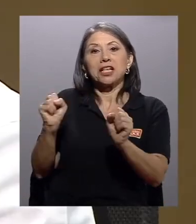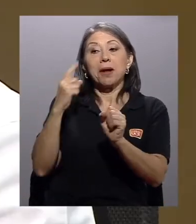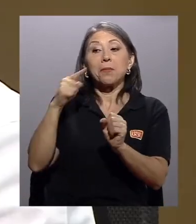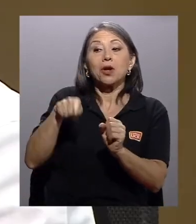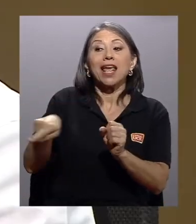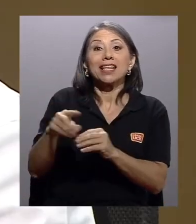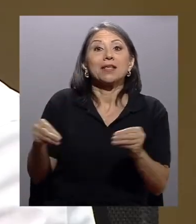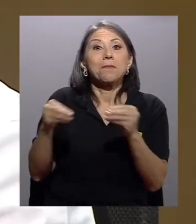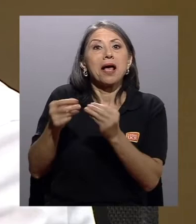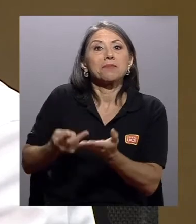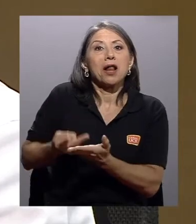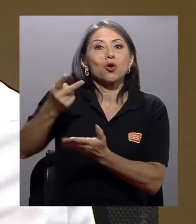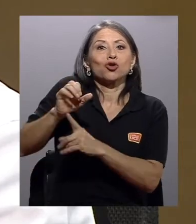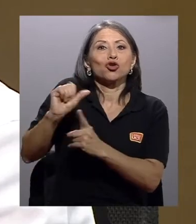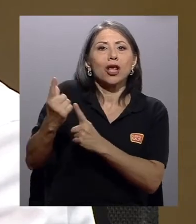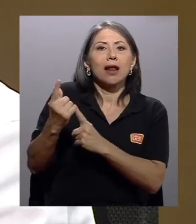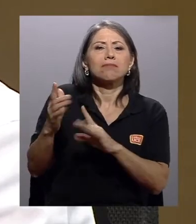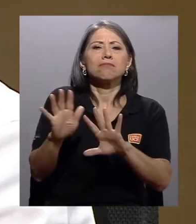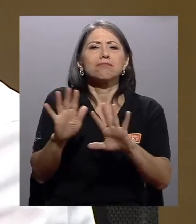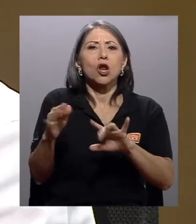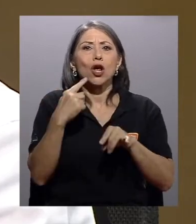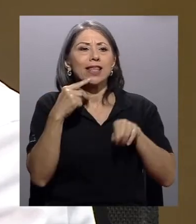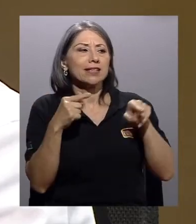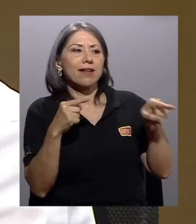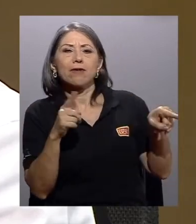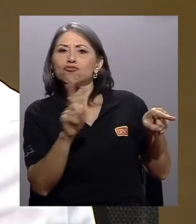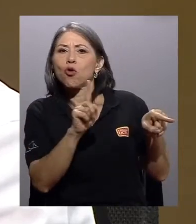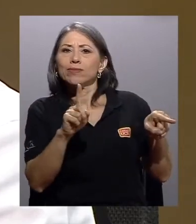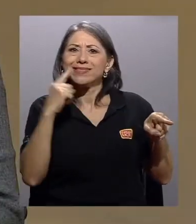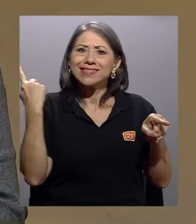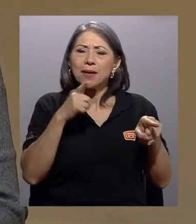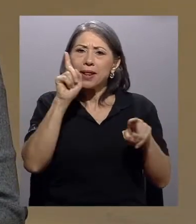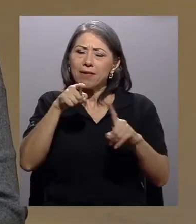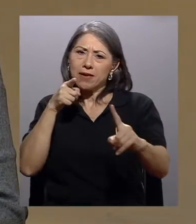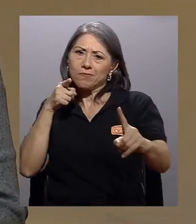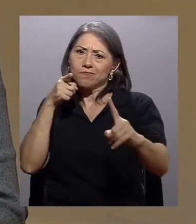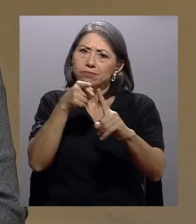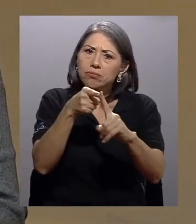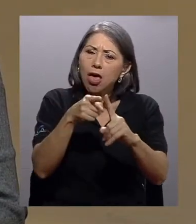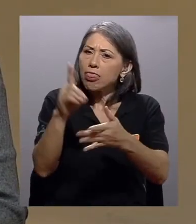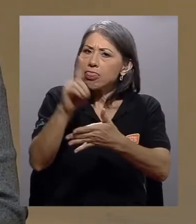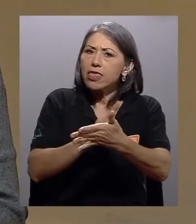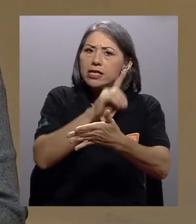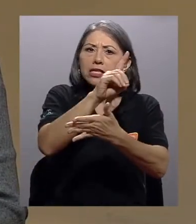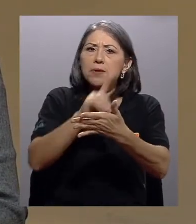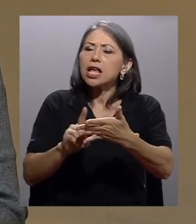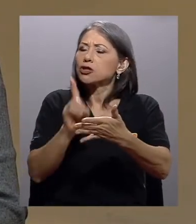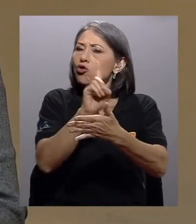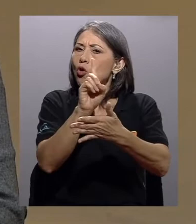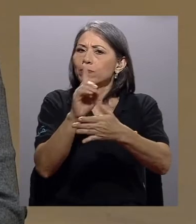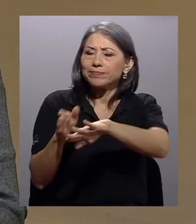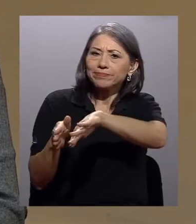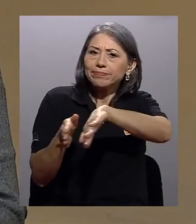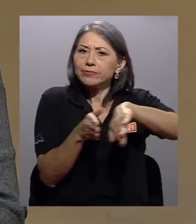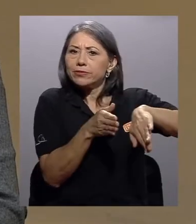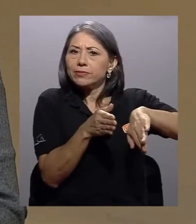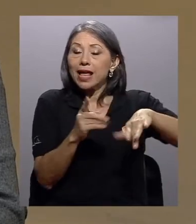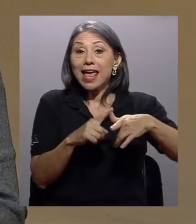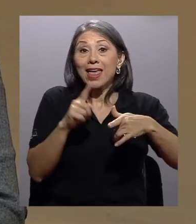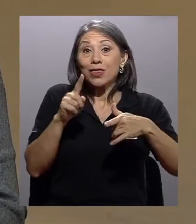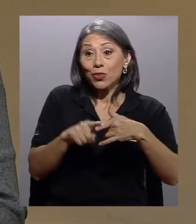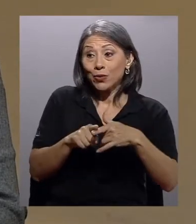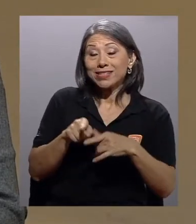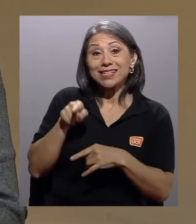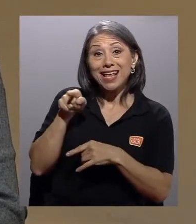no, tenemos que siempre tener un norte claro de no discriminación. Entonces, partiendo de ahí, el utilitarismo sí